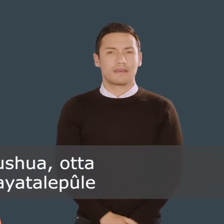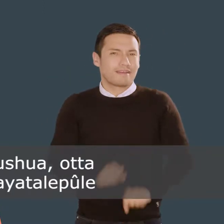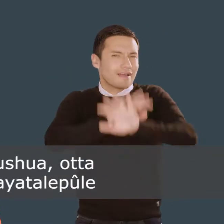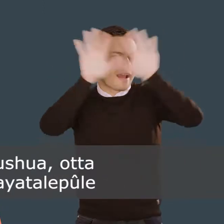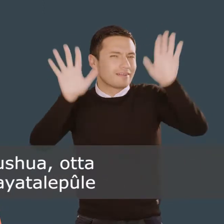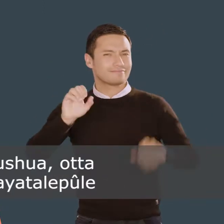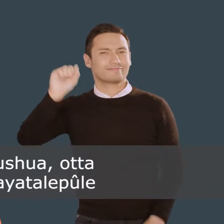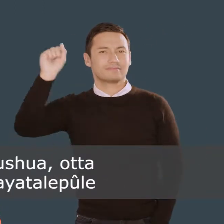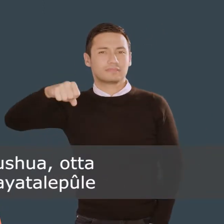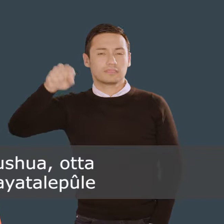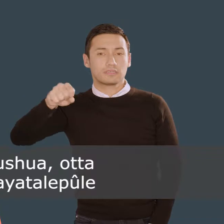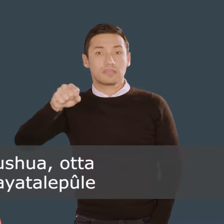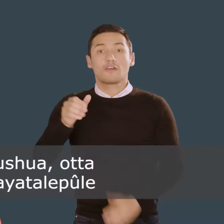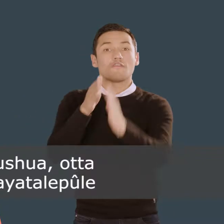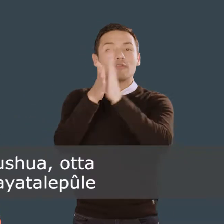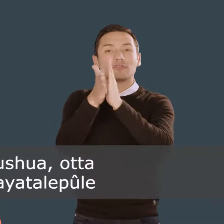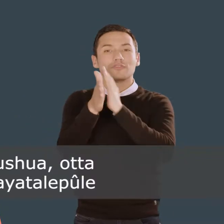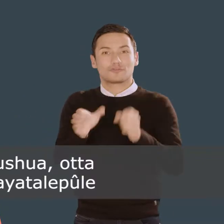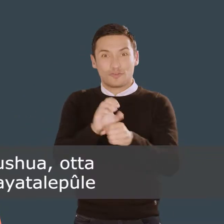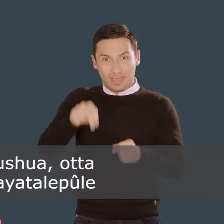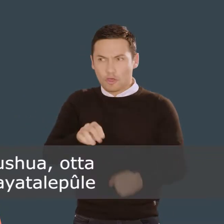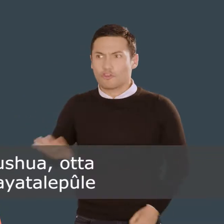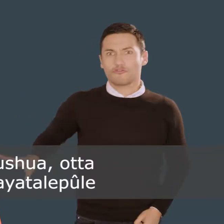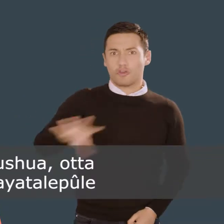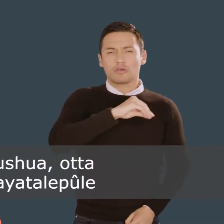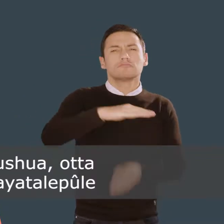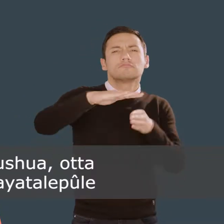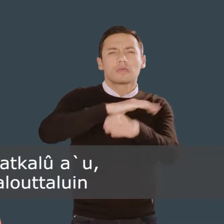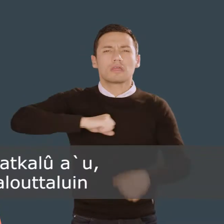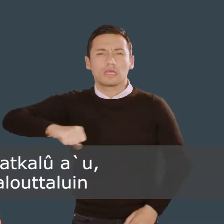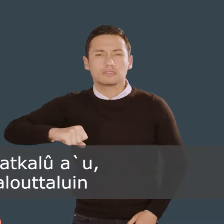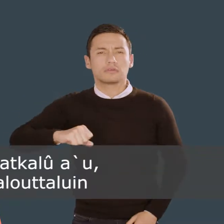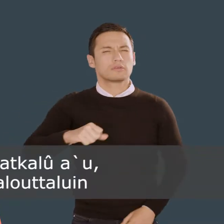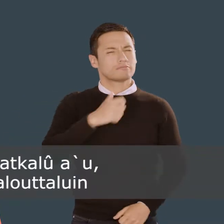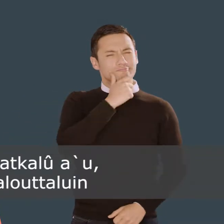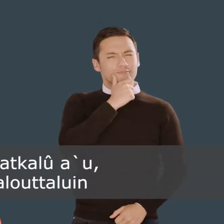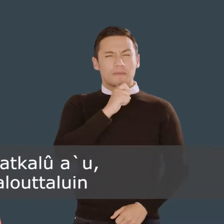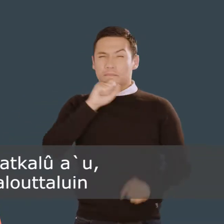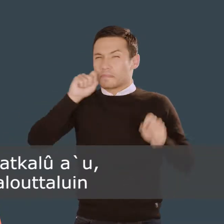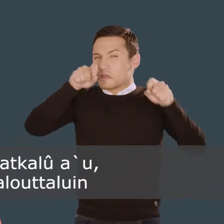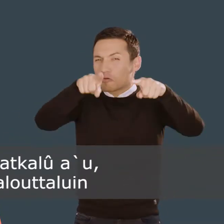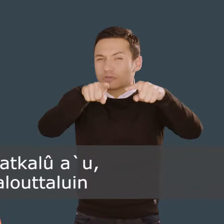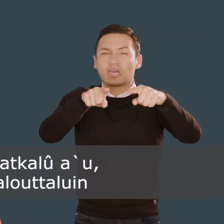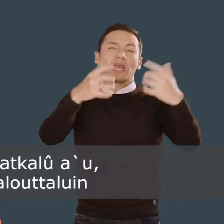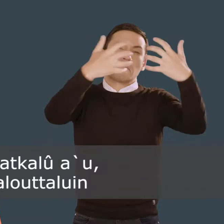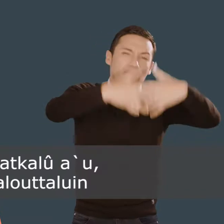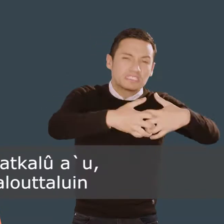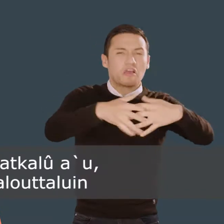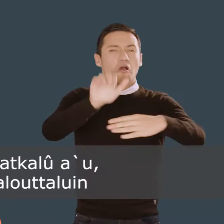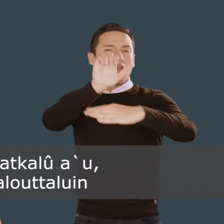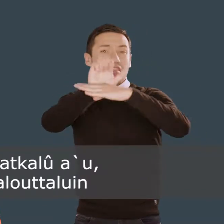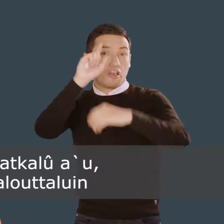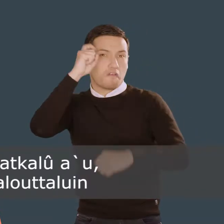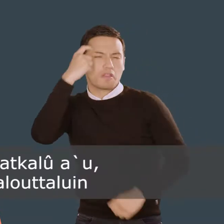Sí, claro, es la información a la que todos los ciudadanos tenemos derecho. Es decir, si tenemos algún tipo de pregunta para realizar a